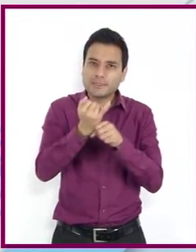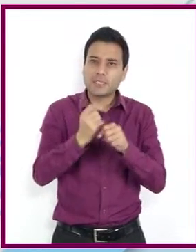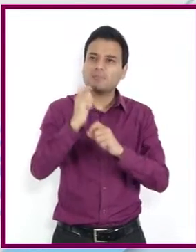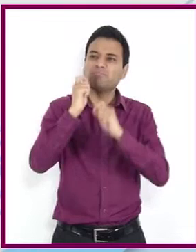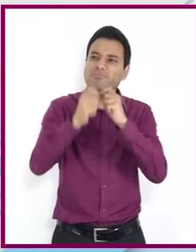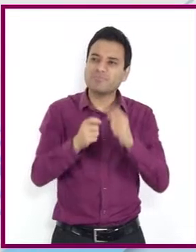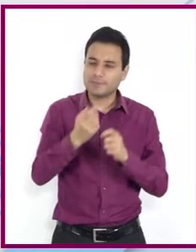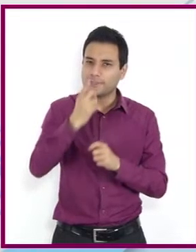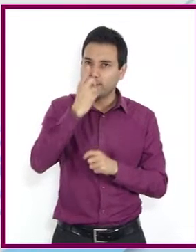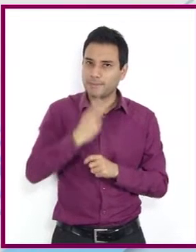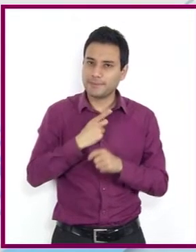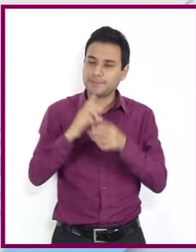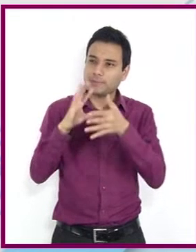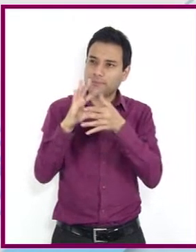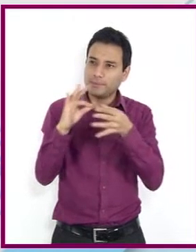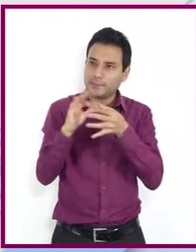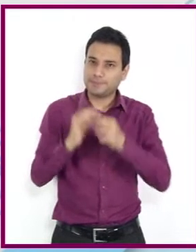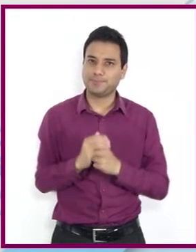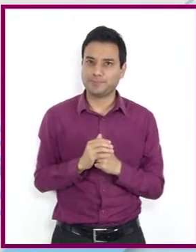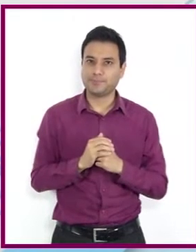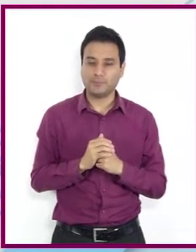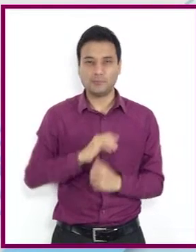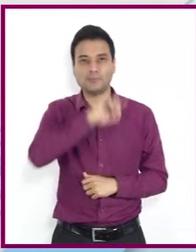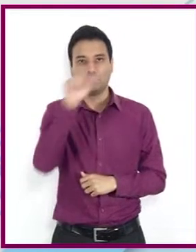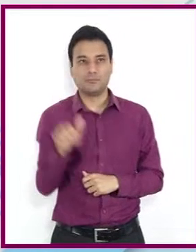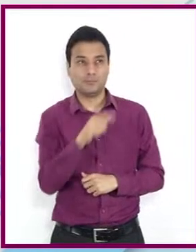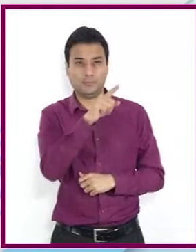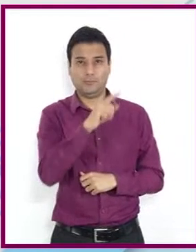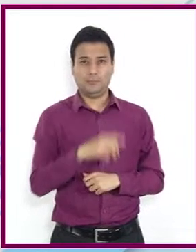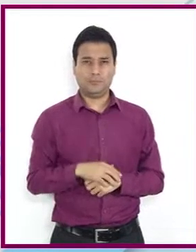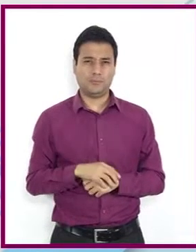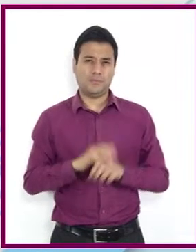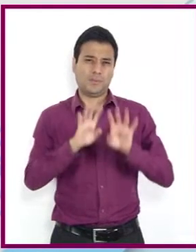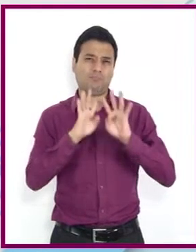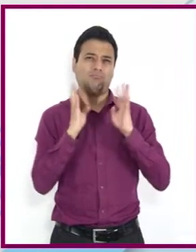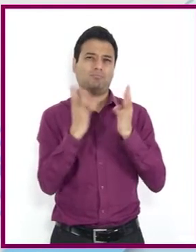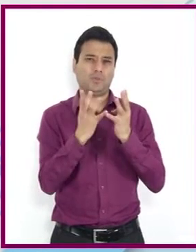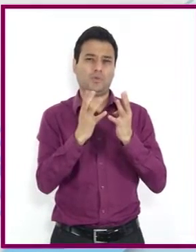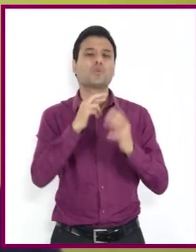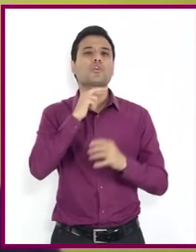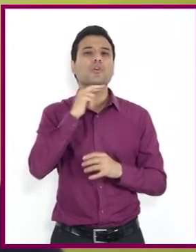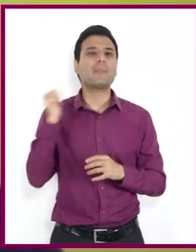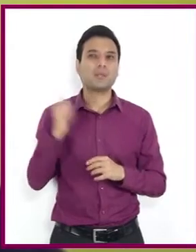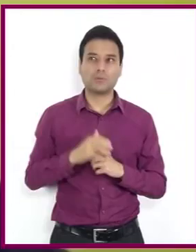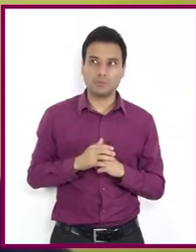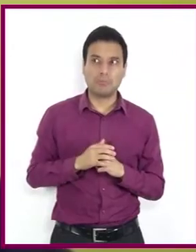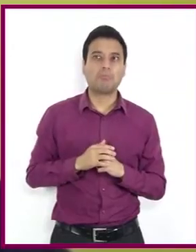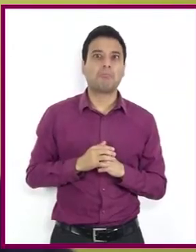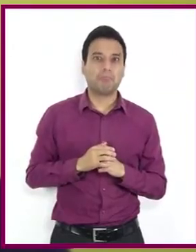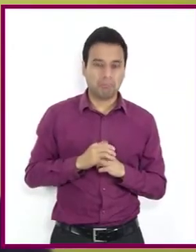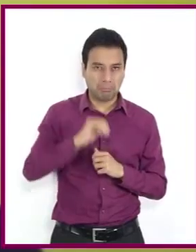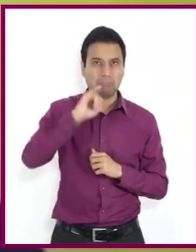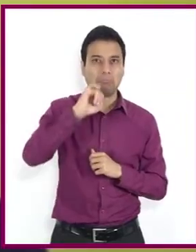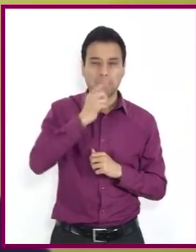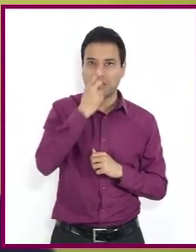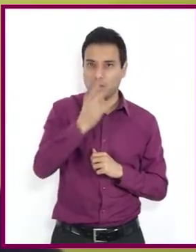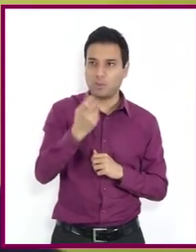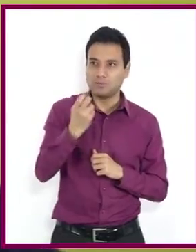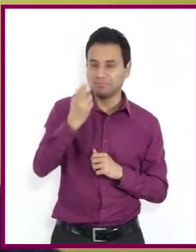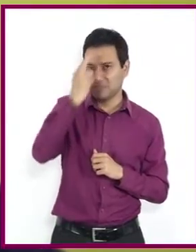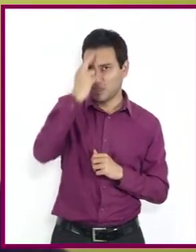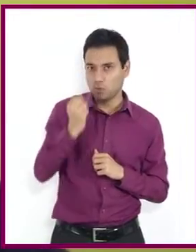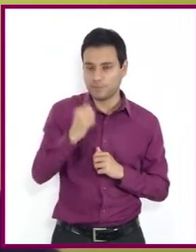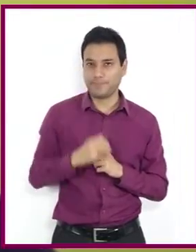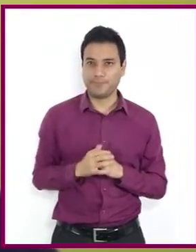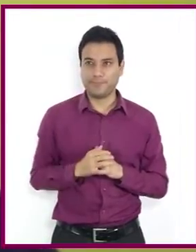astronómicos y finalmente el Colegio Romano confirmó que mis observaciones eran correctas. Sin embargo, no tocaron